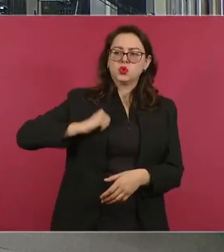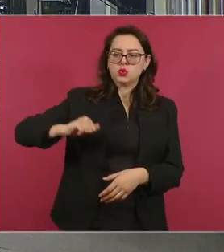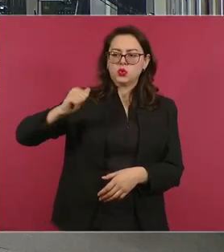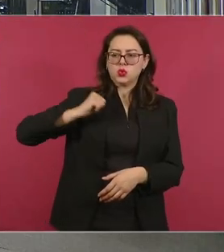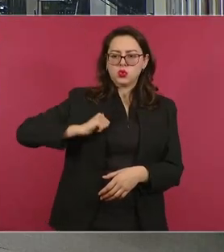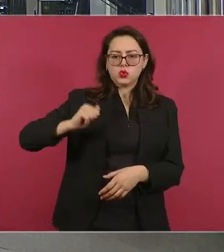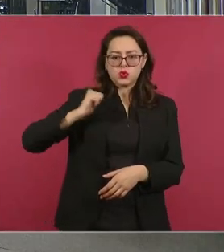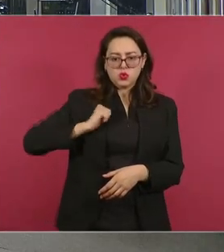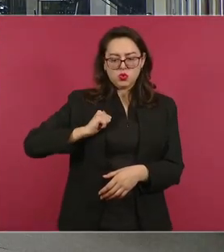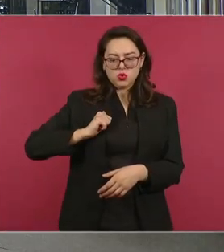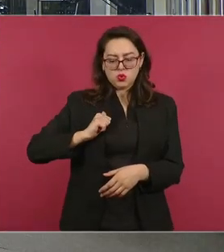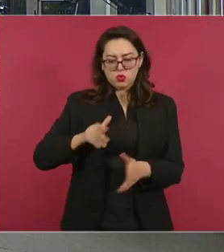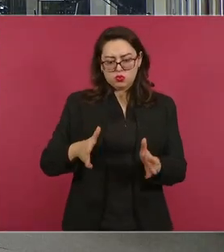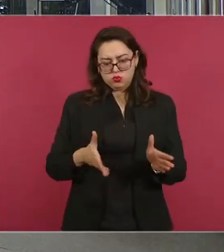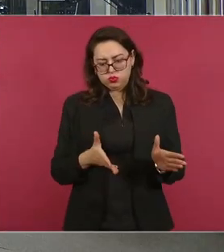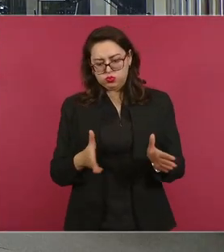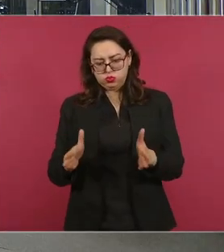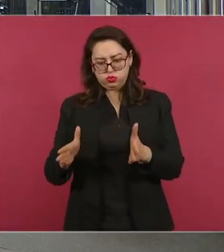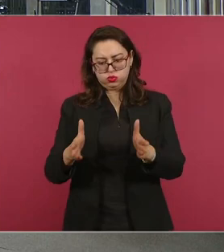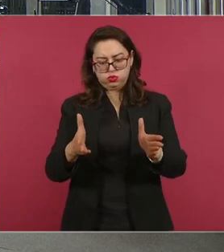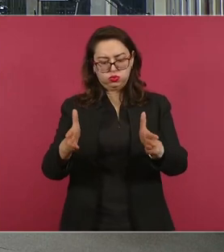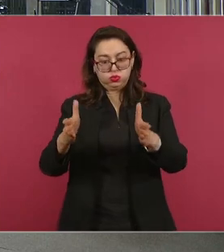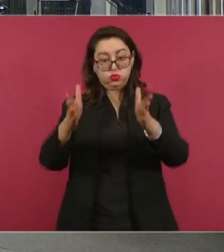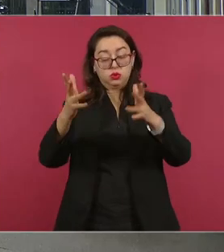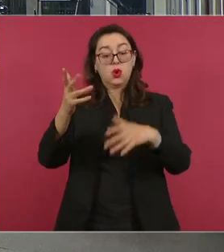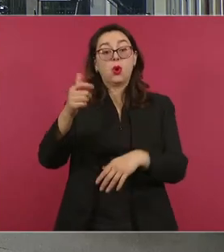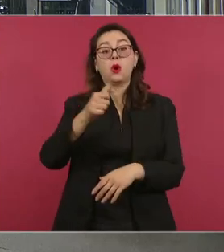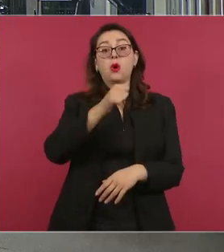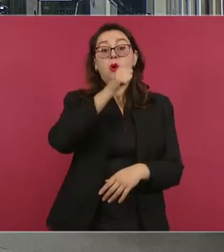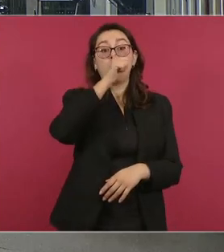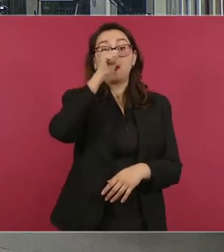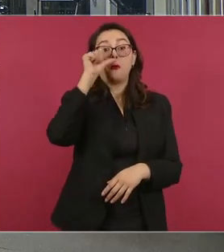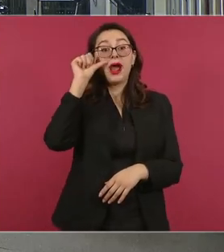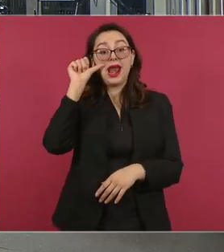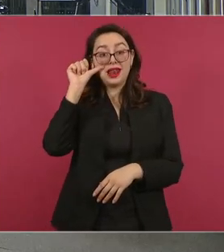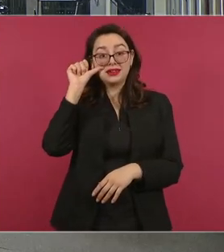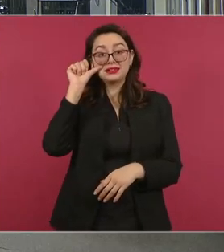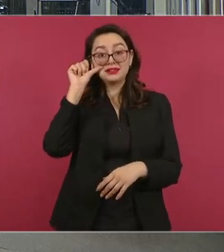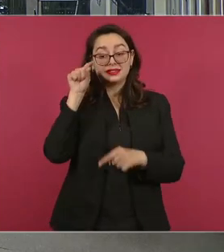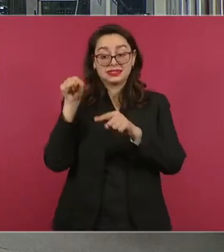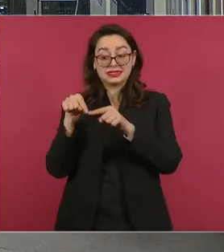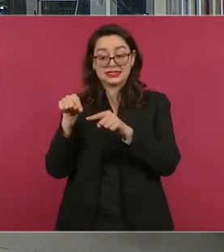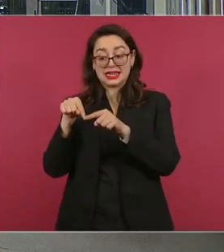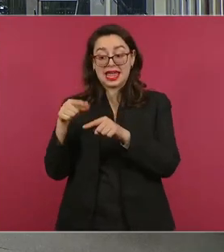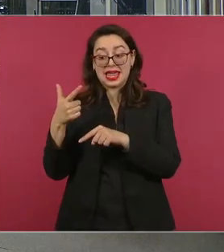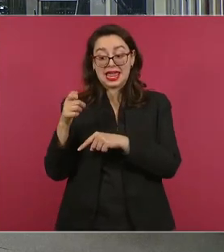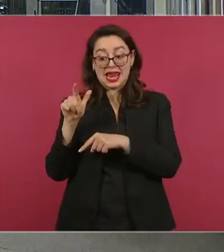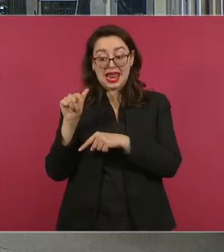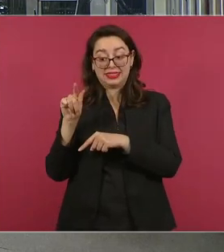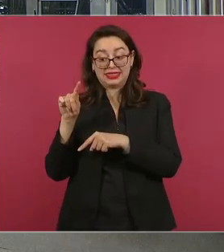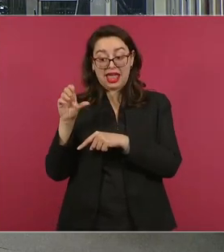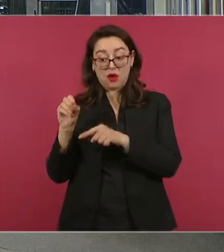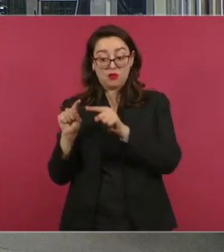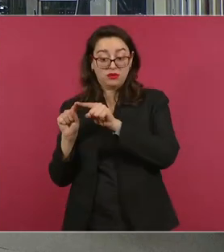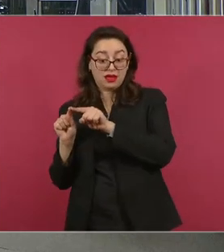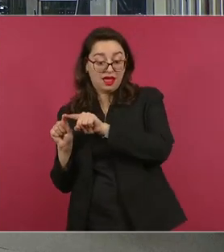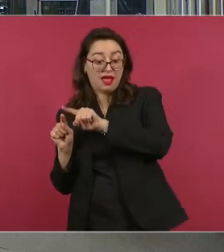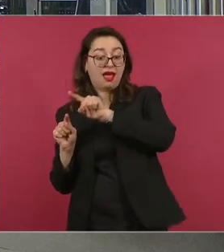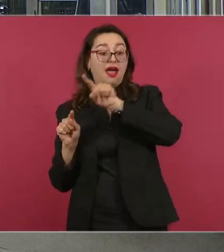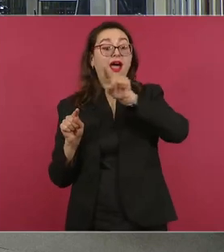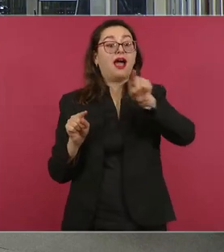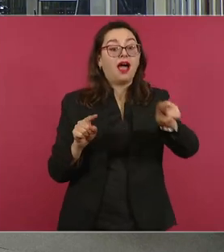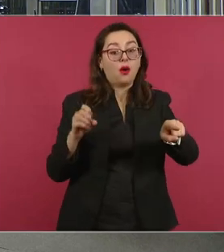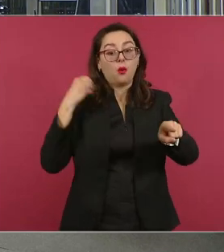que siguió Juárez cuando salió de Guelatao hacia Oaxaca.